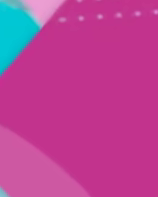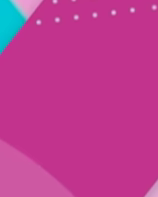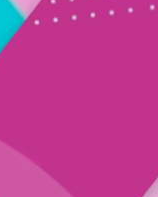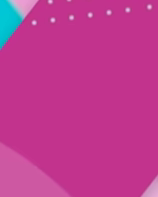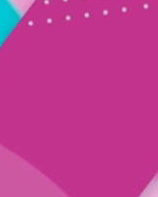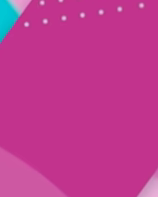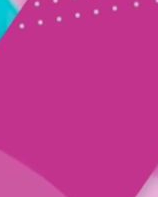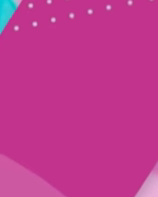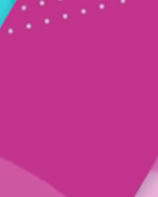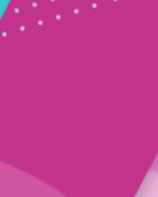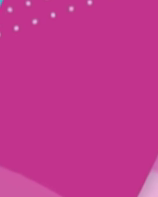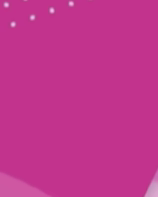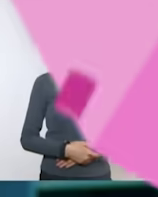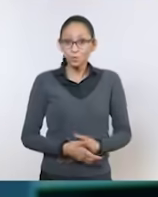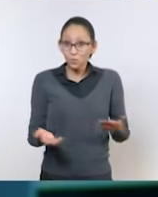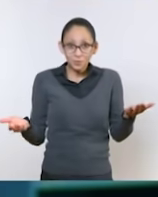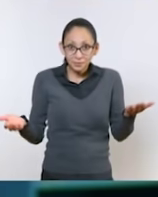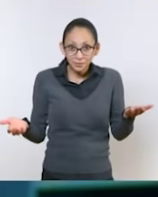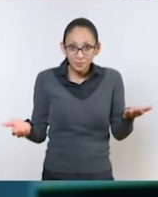Listo.